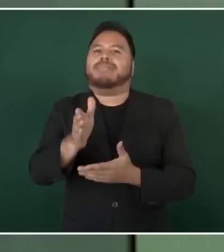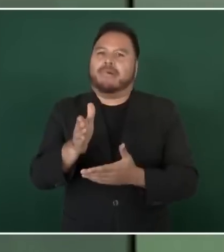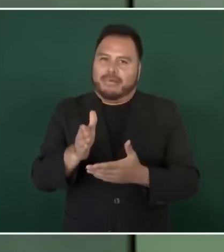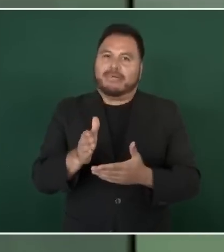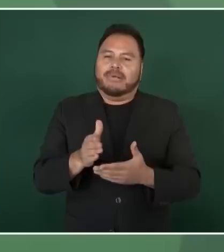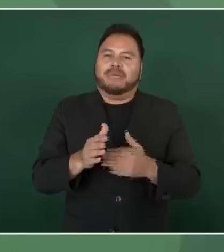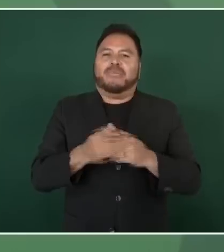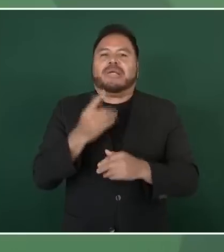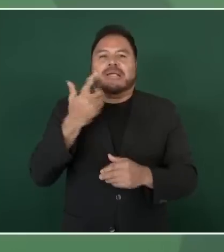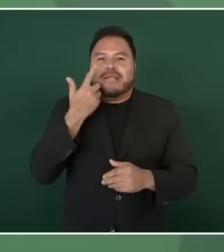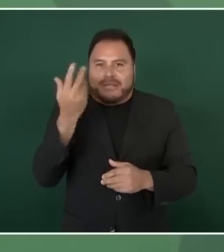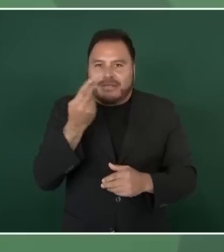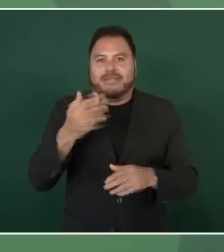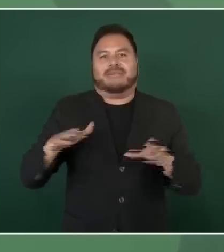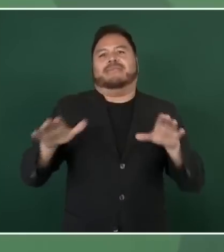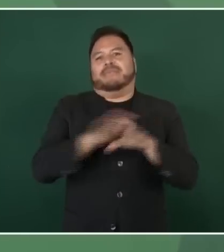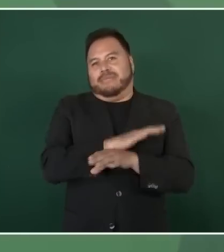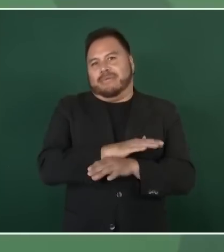democrática.